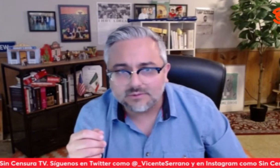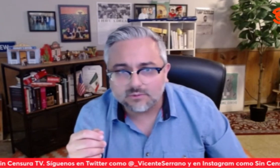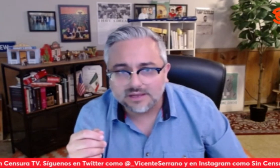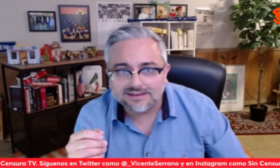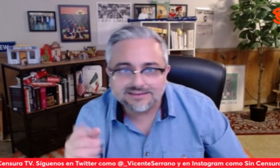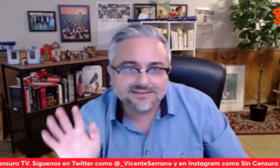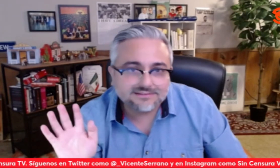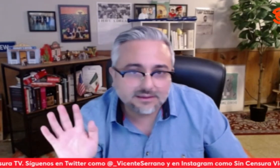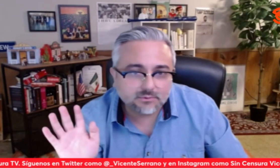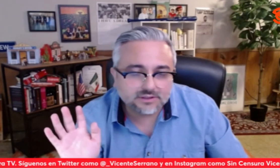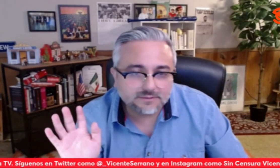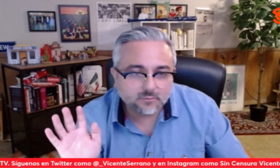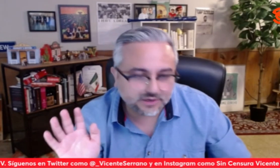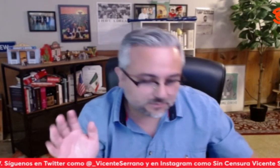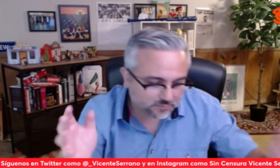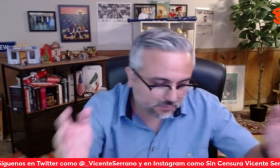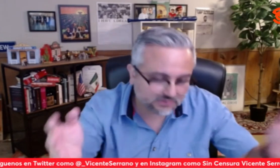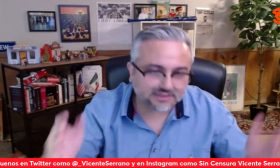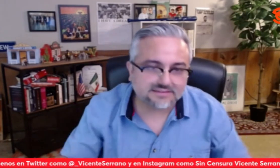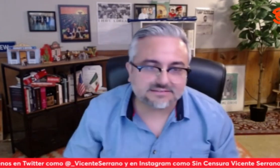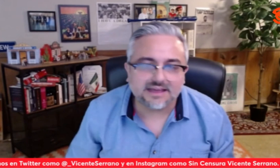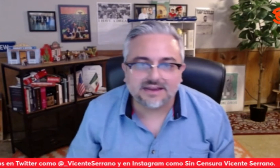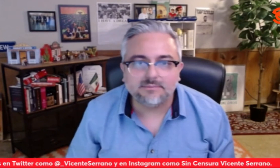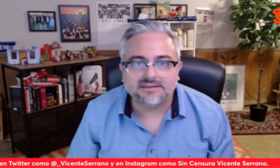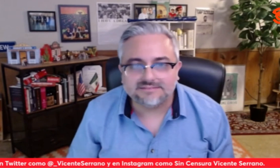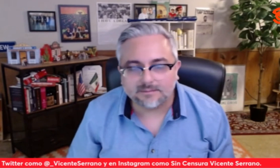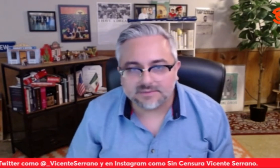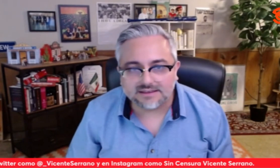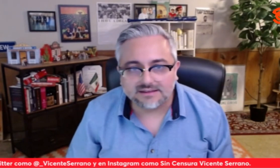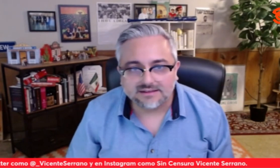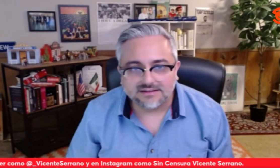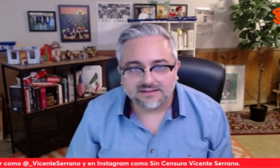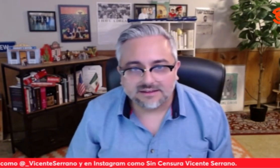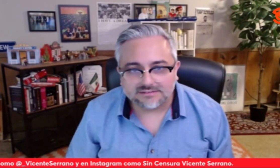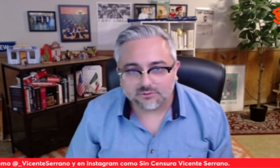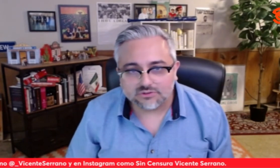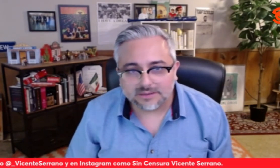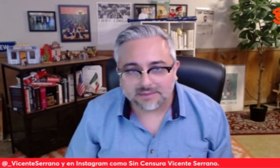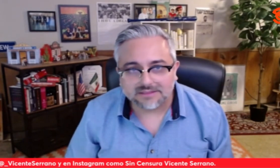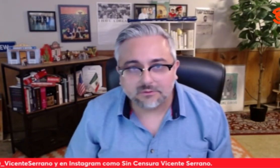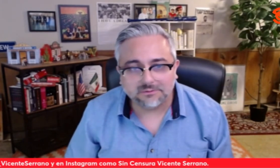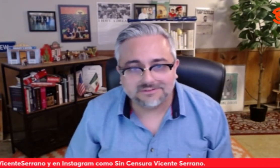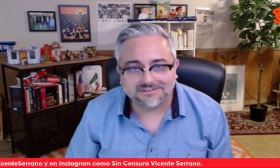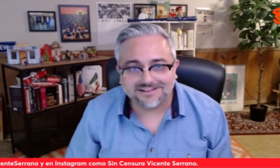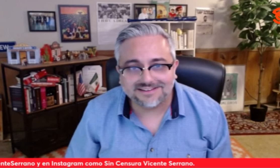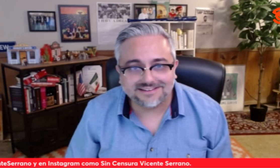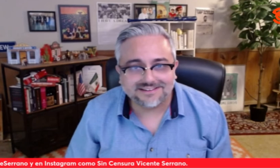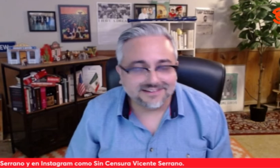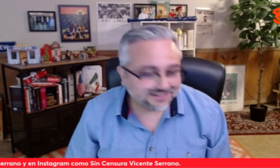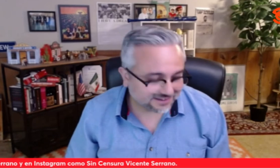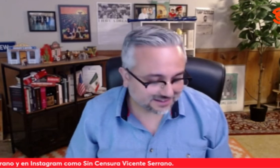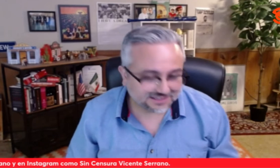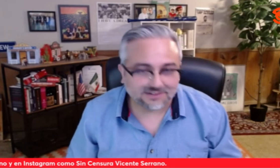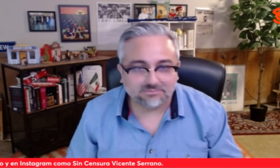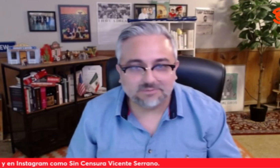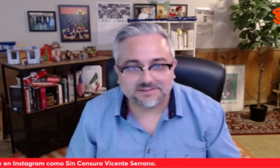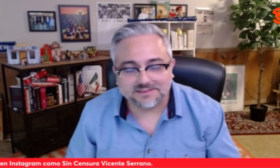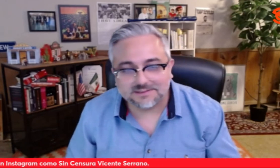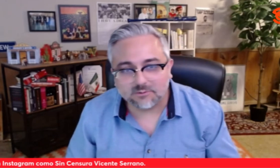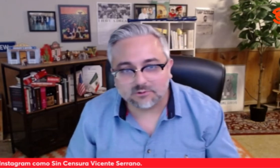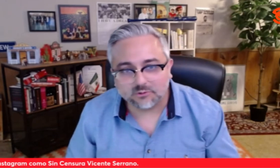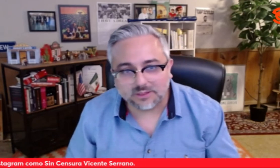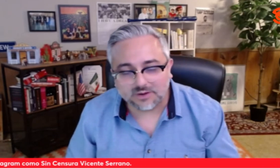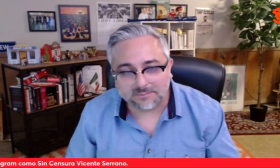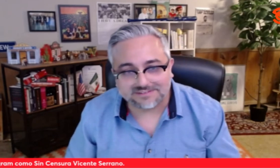de la madrugada, quién sabe por qué. Bueno, pues aquí está la ministra Piña haciendo un llamado a que el